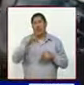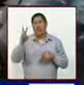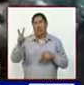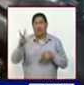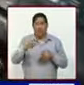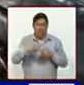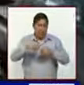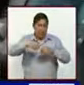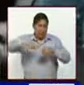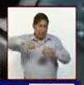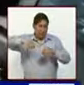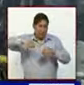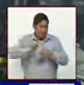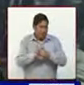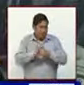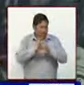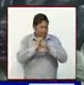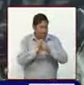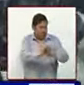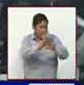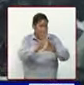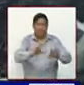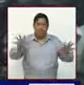152 pirocartuchos.